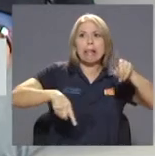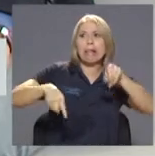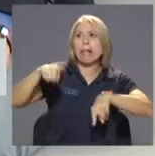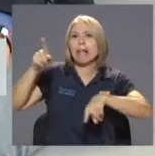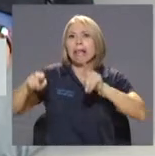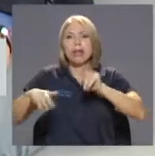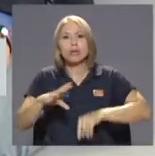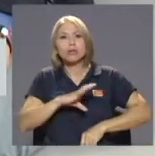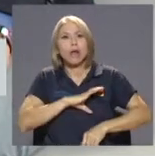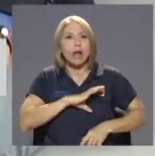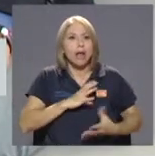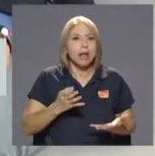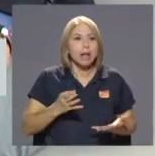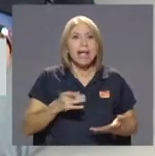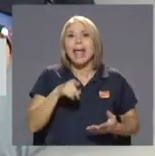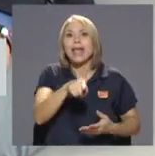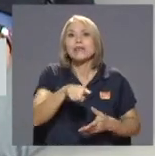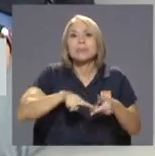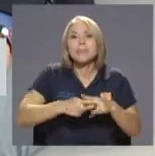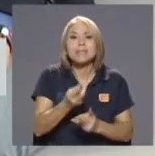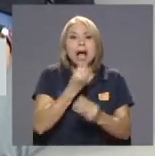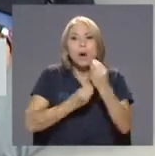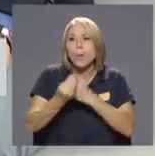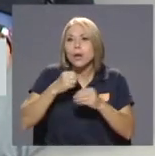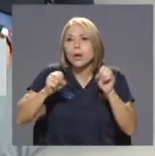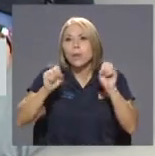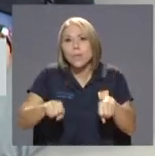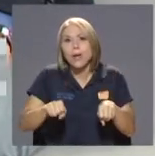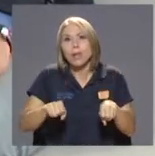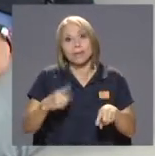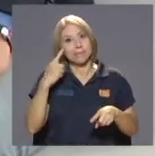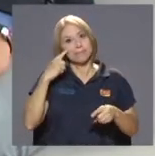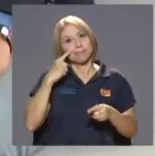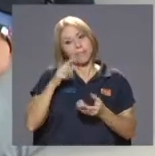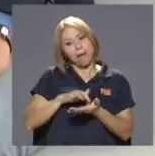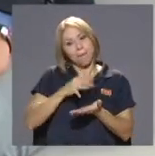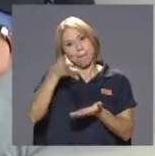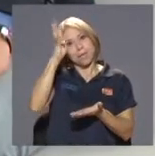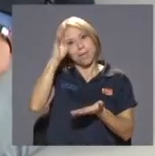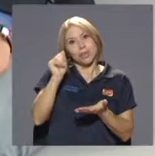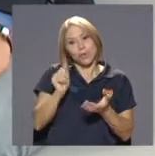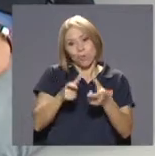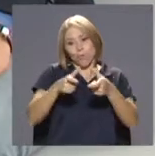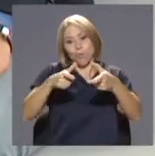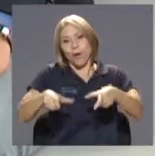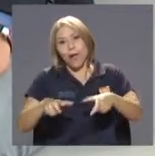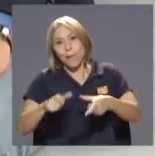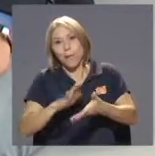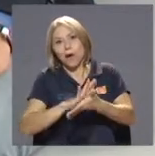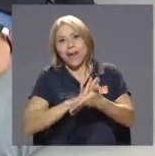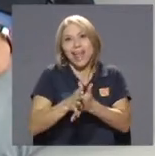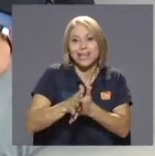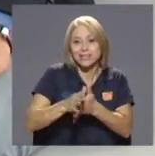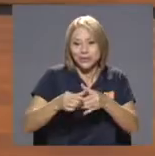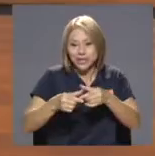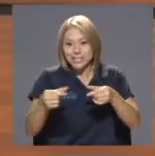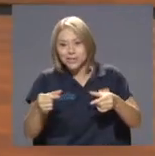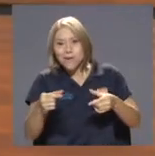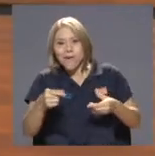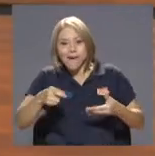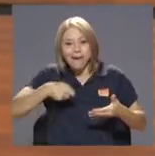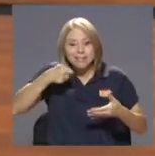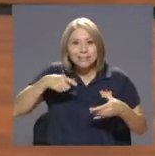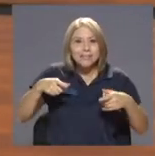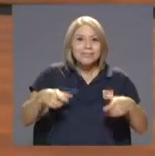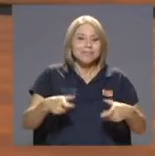comer lo que puede, a la hora que puede. Además, el buen pinto con huevito, con queso y con salchichón de los policías, eso no falta, ¿verdad? Pero